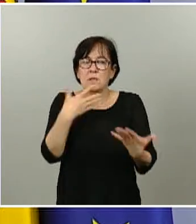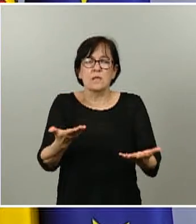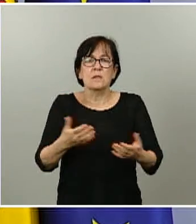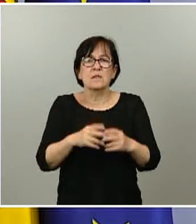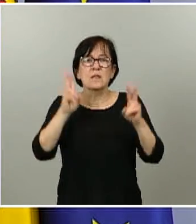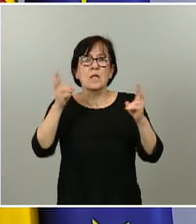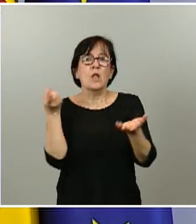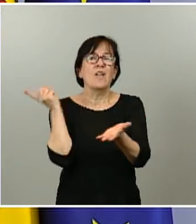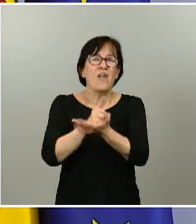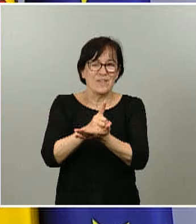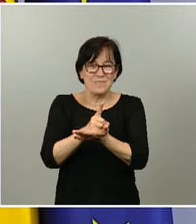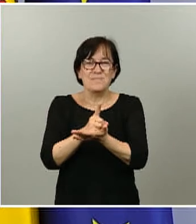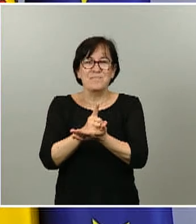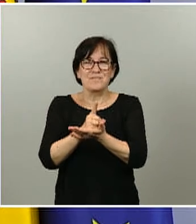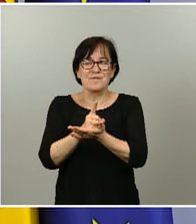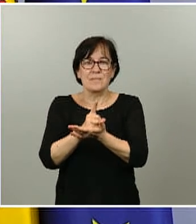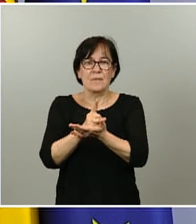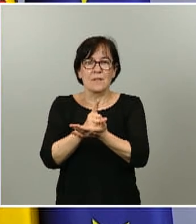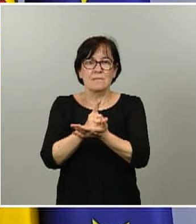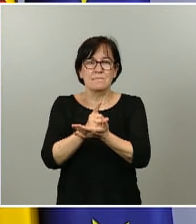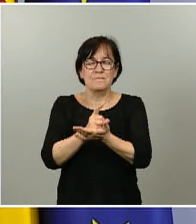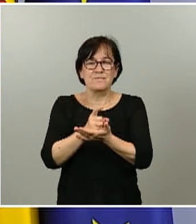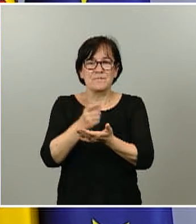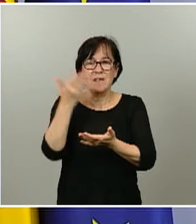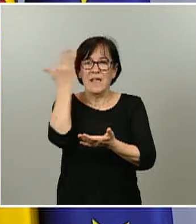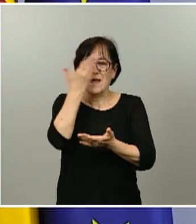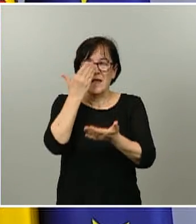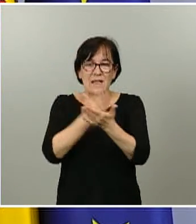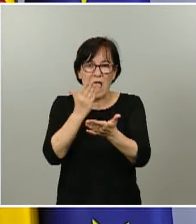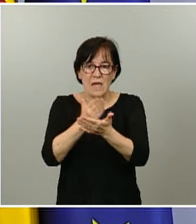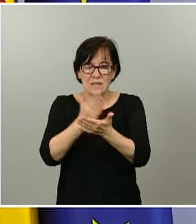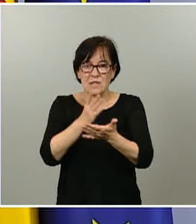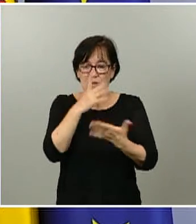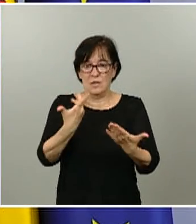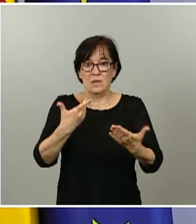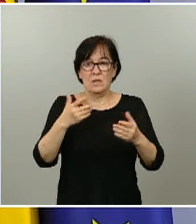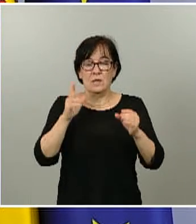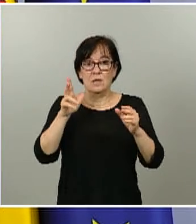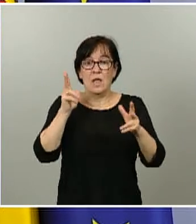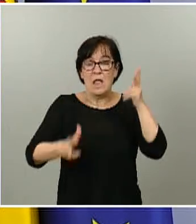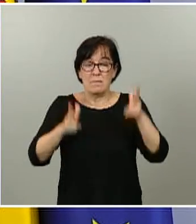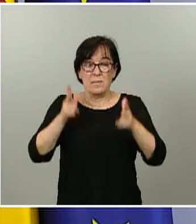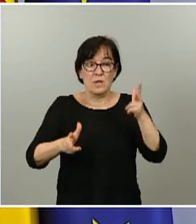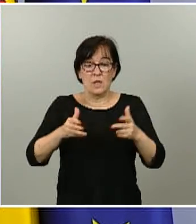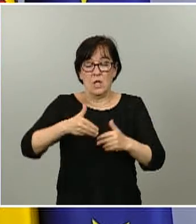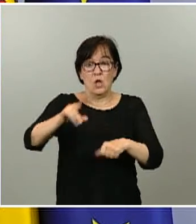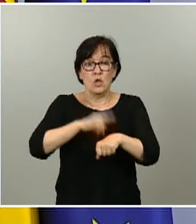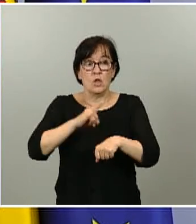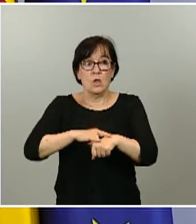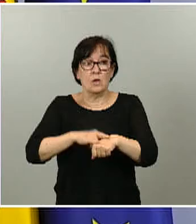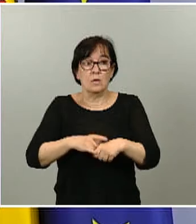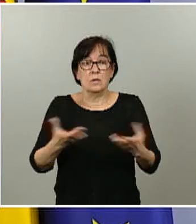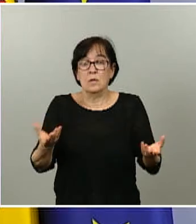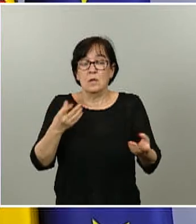de actividad docente, de clases en la Comunidad Autónoma del País Vasco el próximo lunes, viene en el marco del decreto